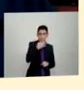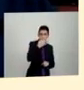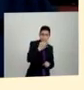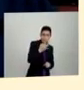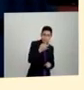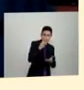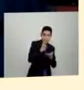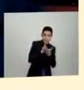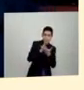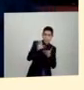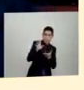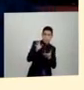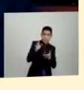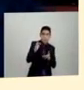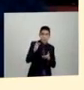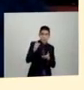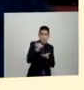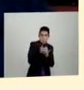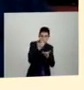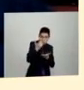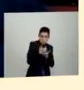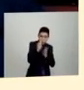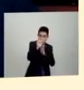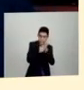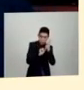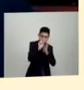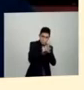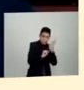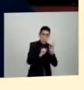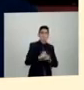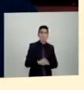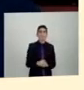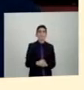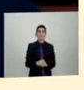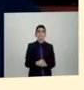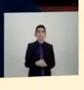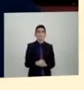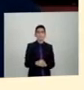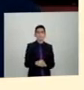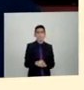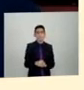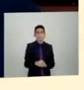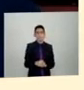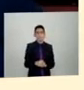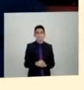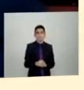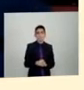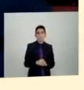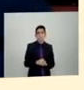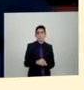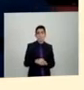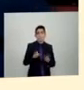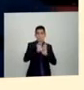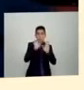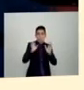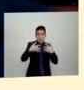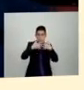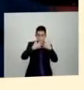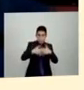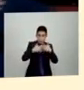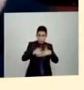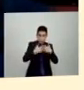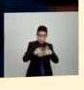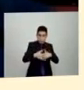dinero a Penélope cada mes, mandándole un giro a Penélope. Para hacer una fábrica de textiles en las Islas